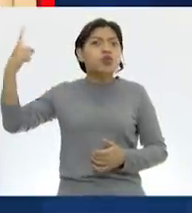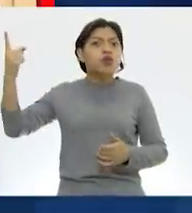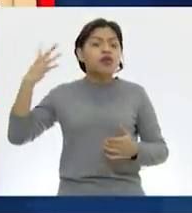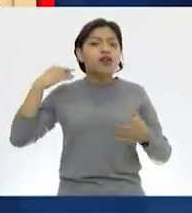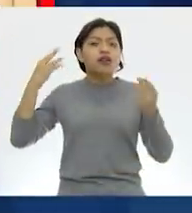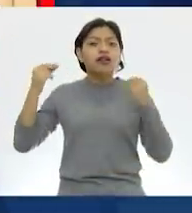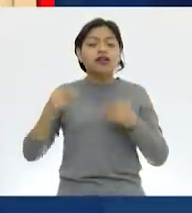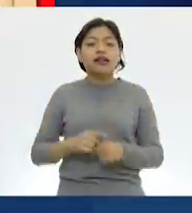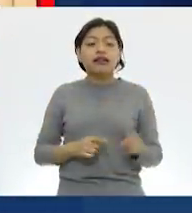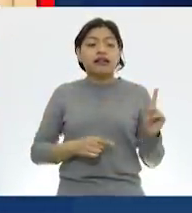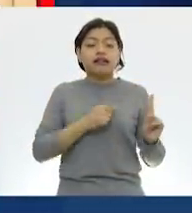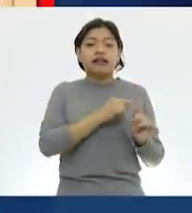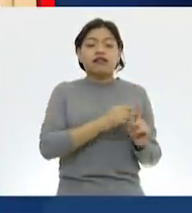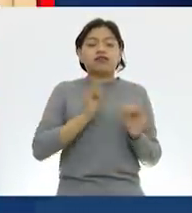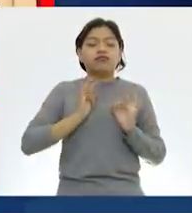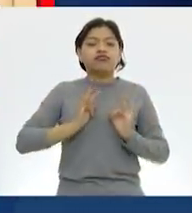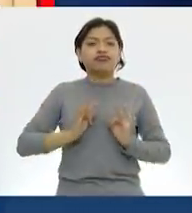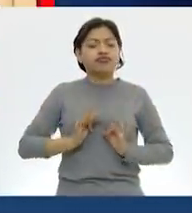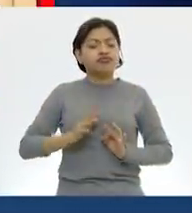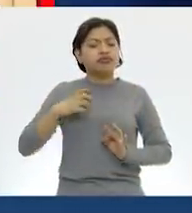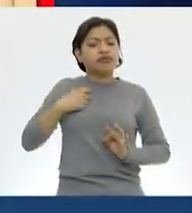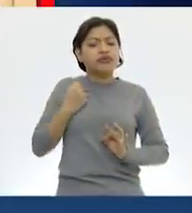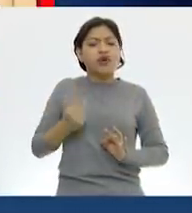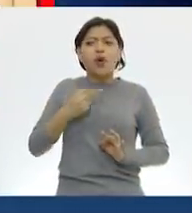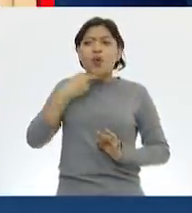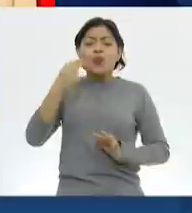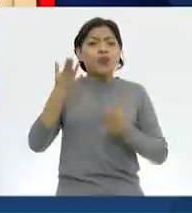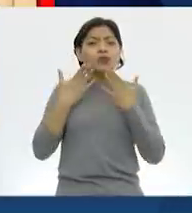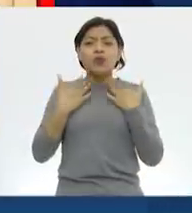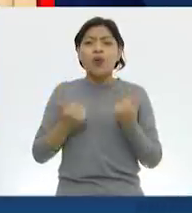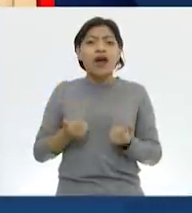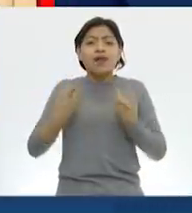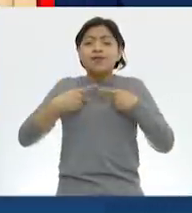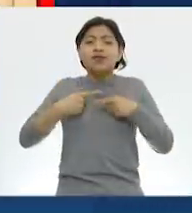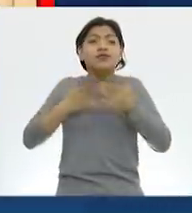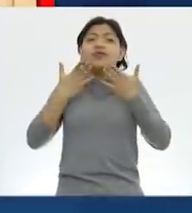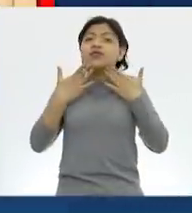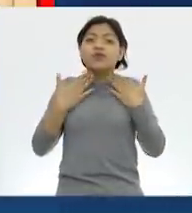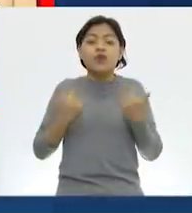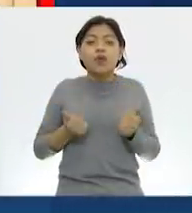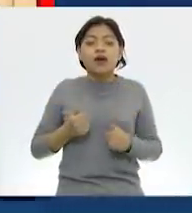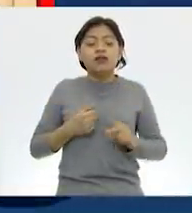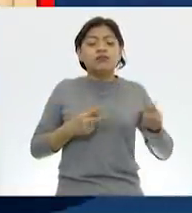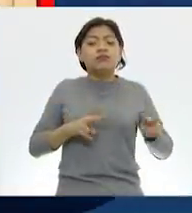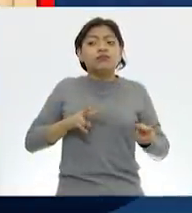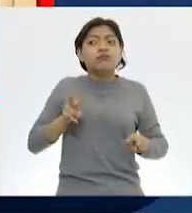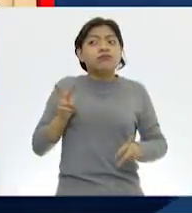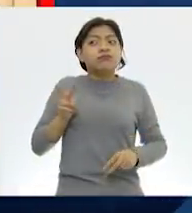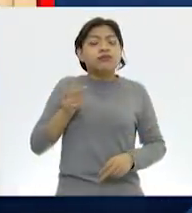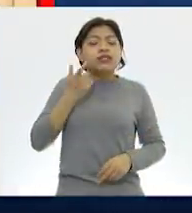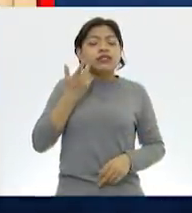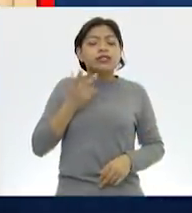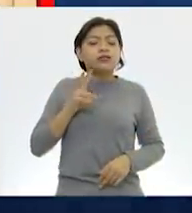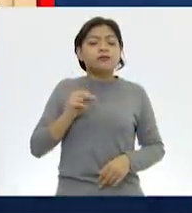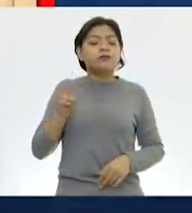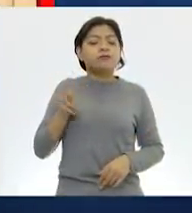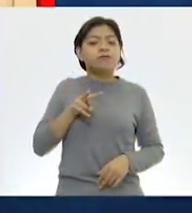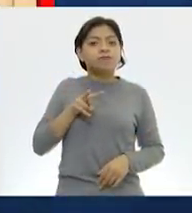Roberto trató de calmarse. ¿Cómo puede haber voces si no hay nadie? Quiso voltear. Algo lo